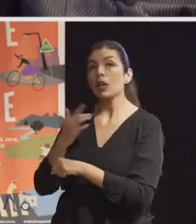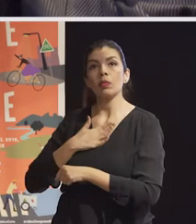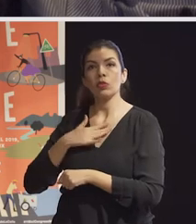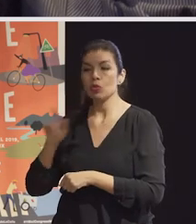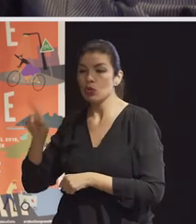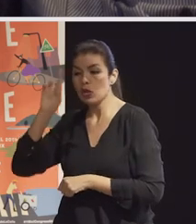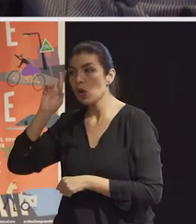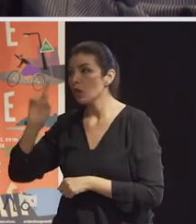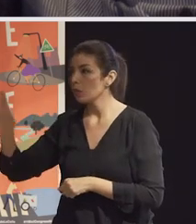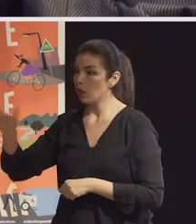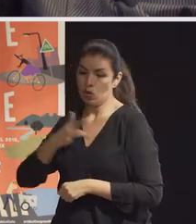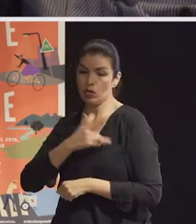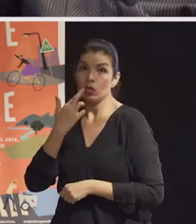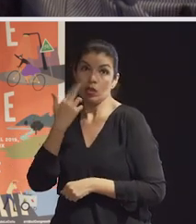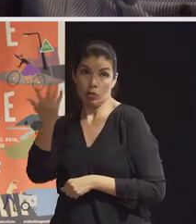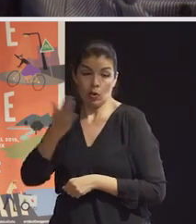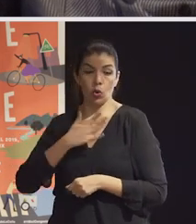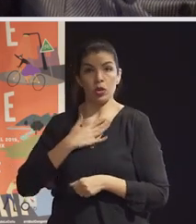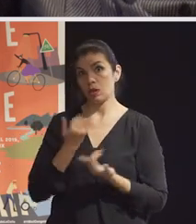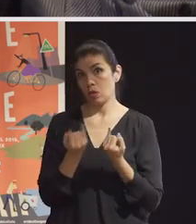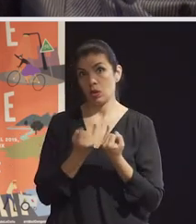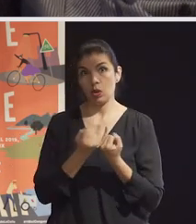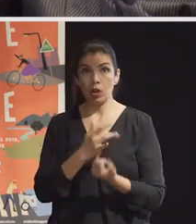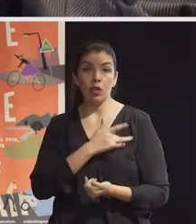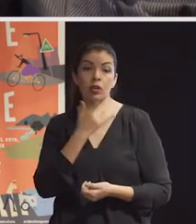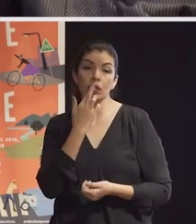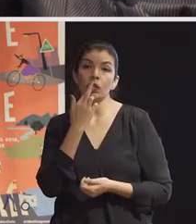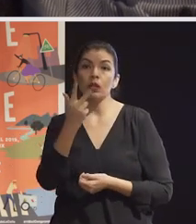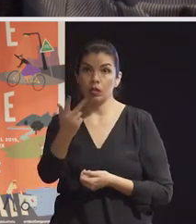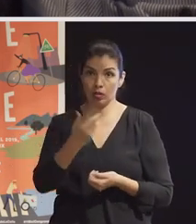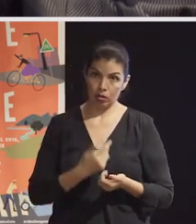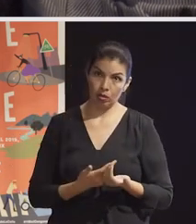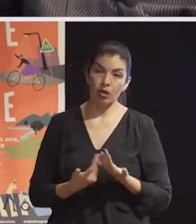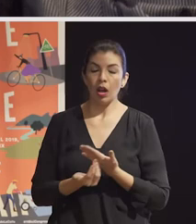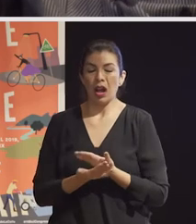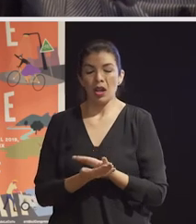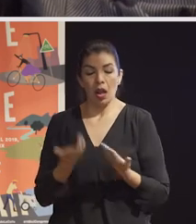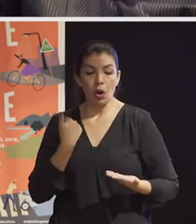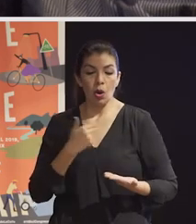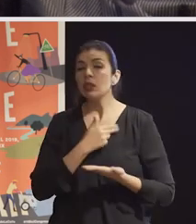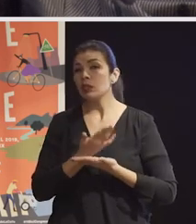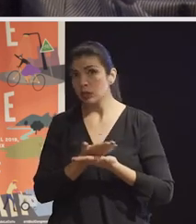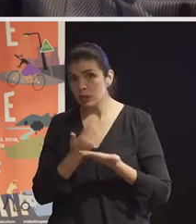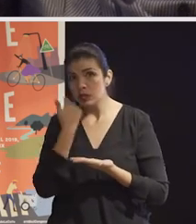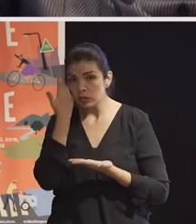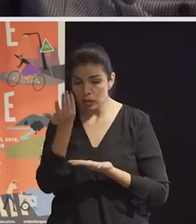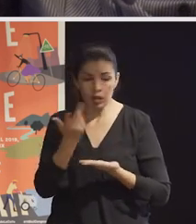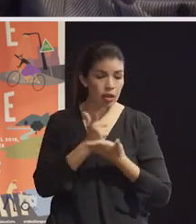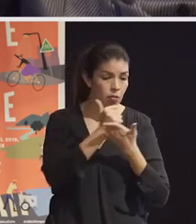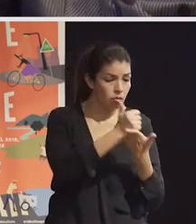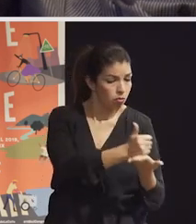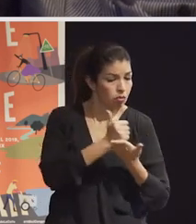cosas por nuestras comunidades y nos vemos limitados por muchas circunstancias pero todo lo que hemos